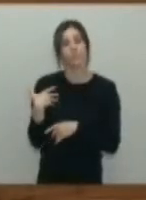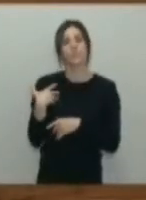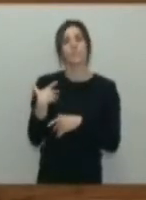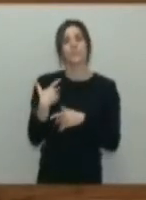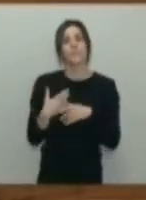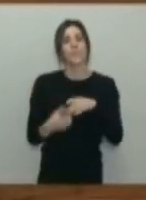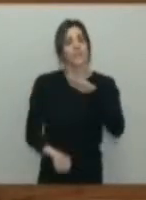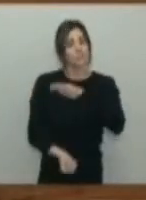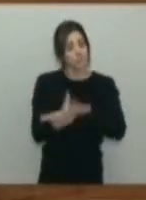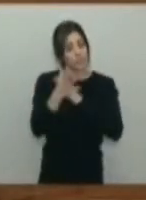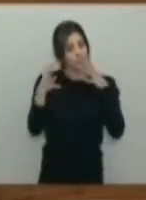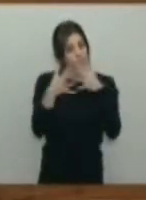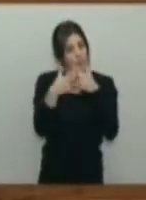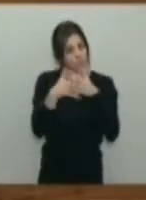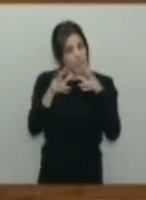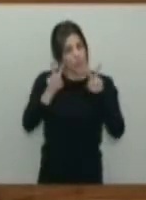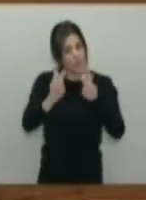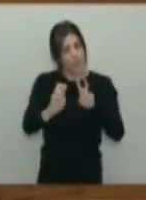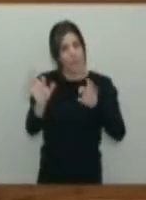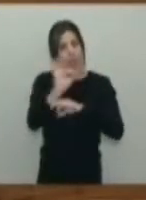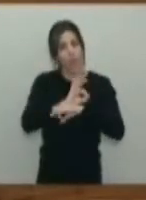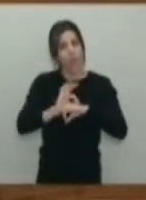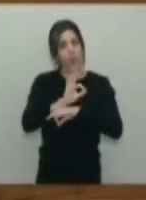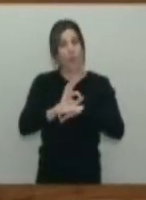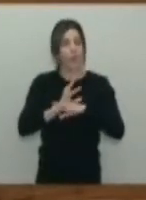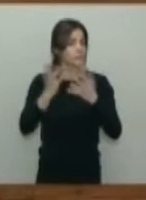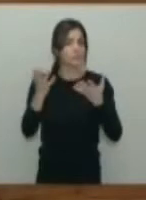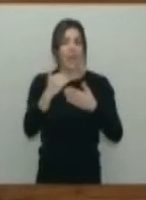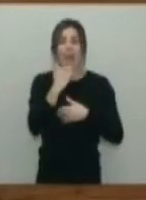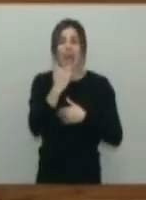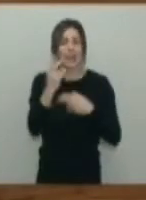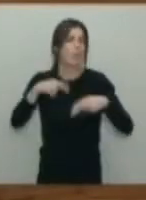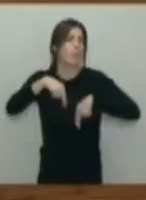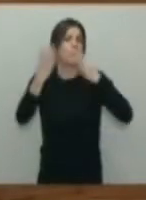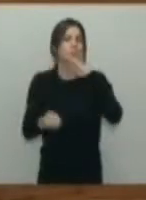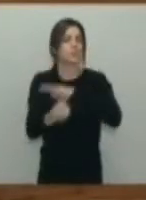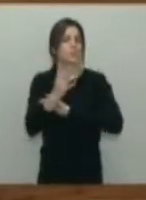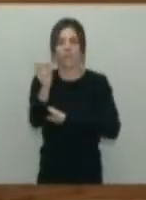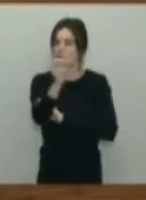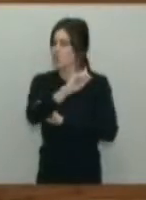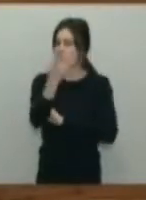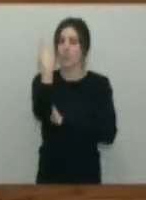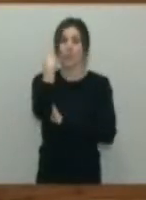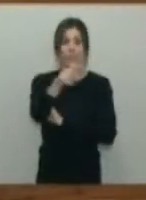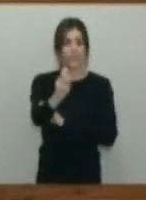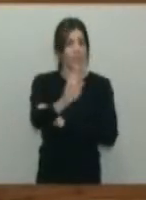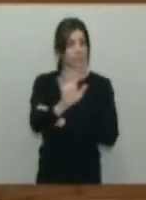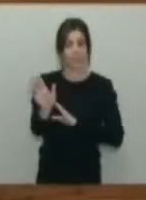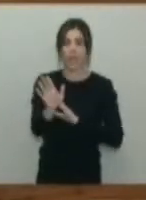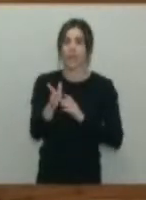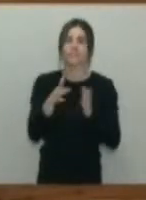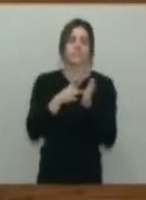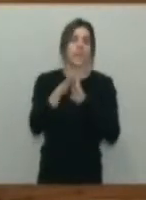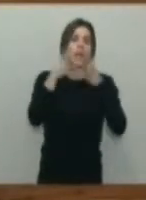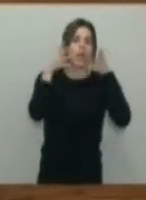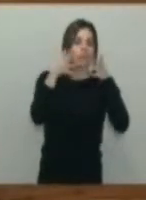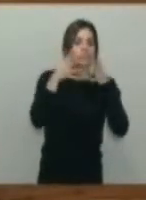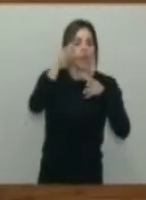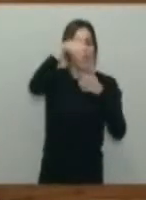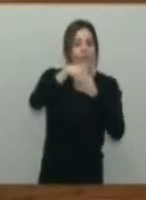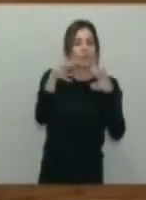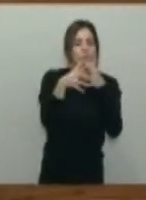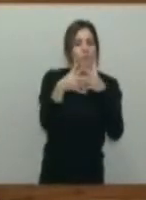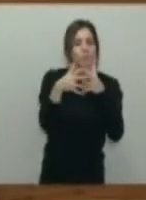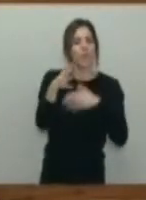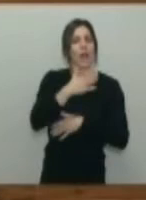ente público. No es necesario, no consideramos necesario que este Consejo cuente con una estructura propia, sino que bastaría